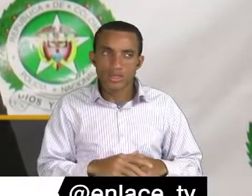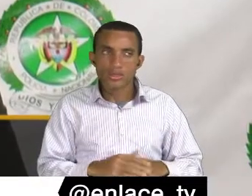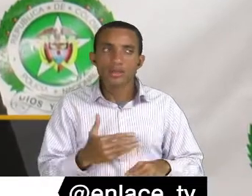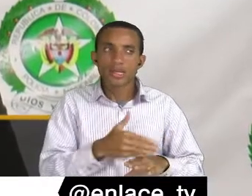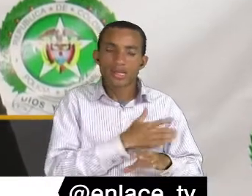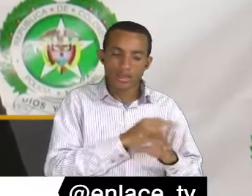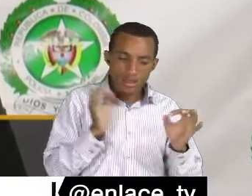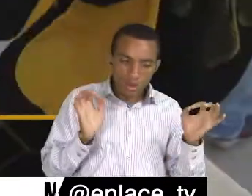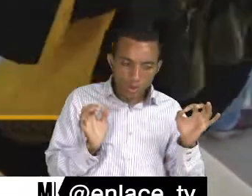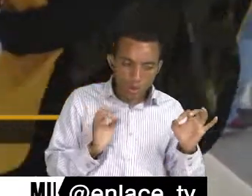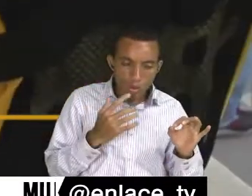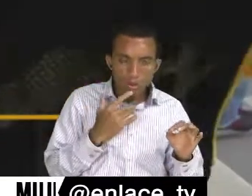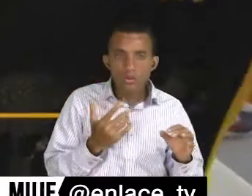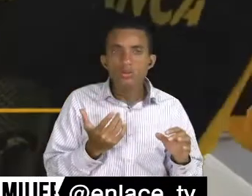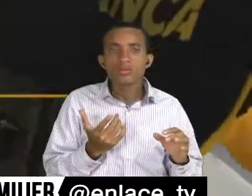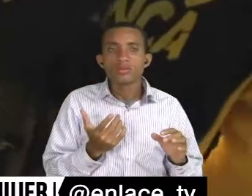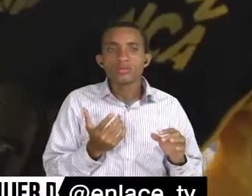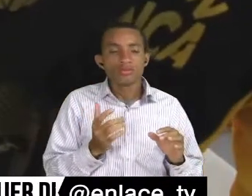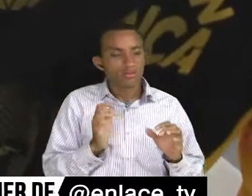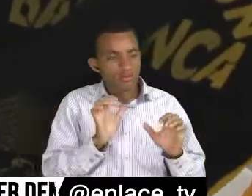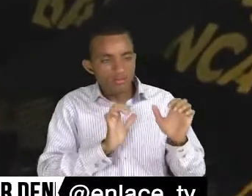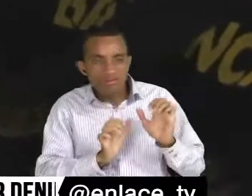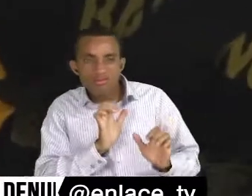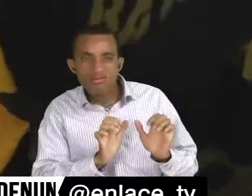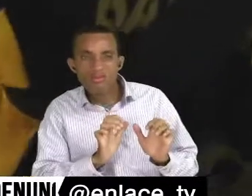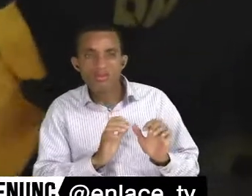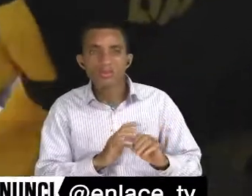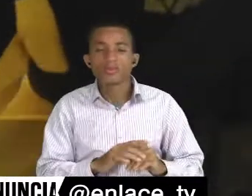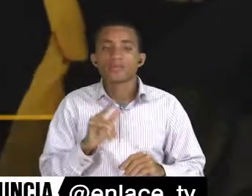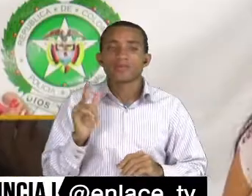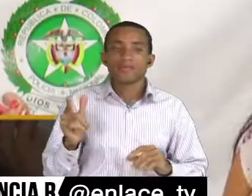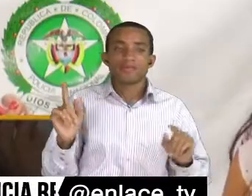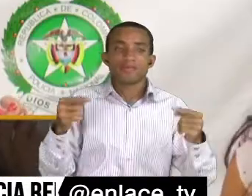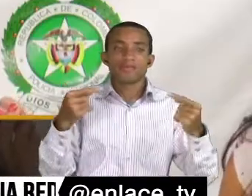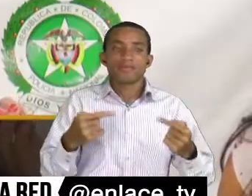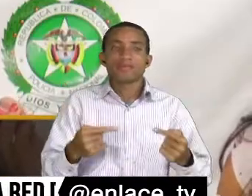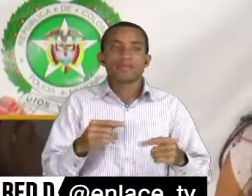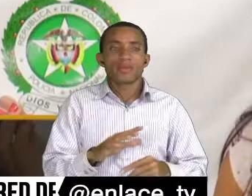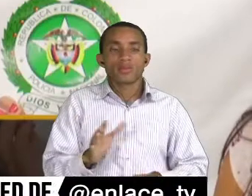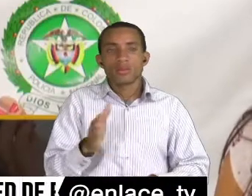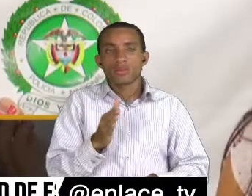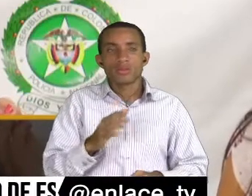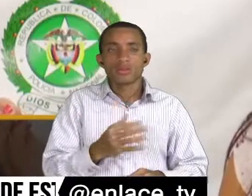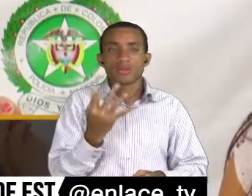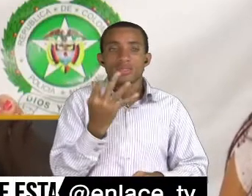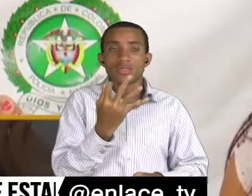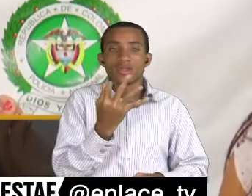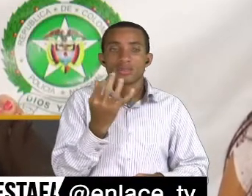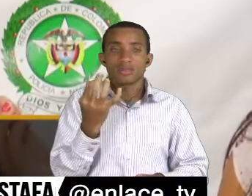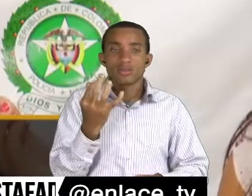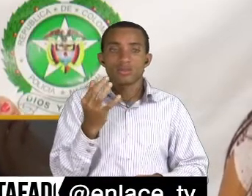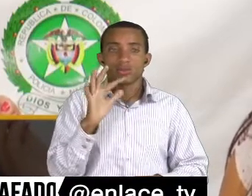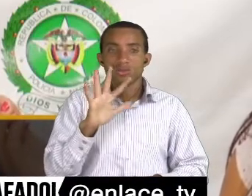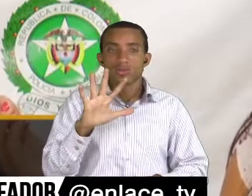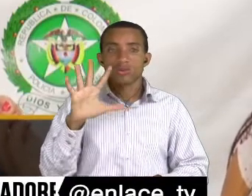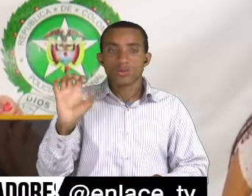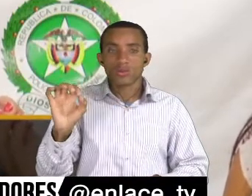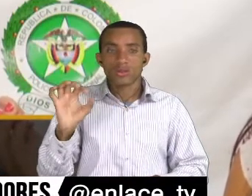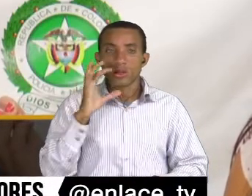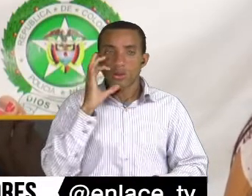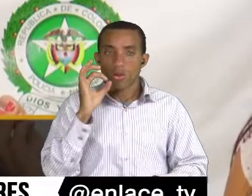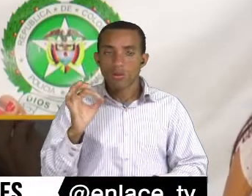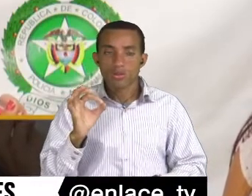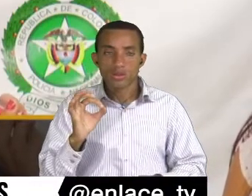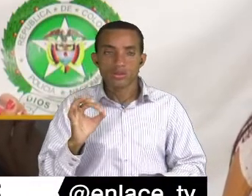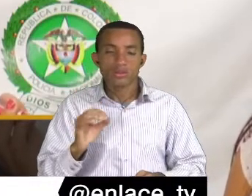para el encuentro que Alianza Petrolera jugará como local contra Millonarios. Tenemos aproximadamente 350 hombres, aproximadamente van a